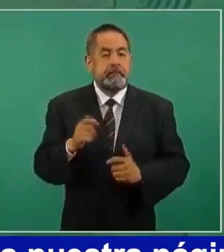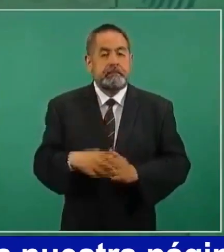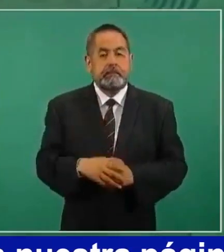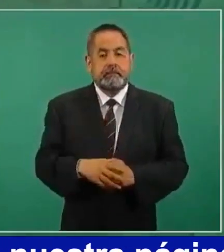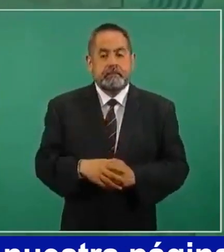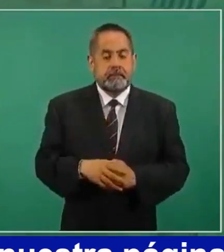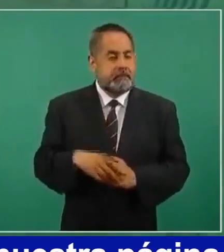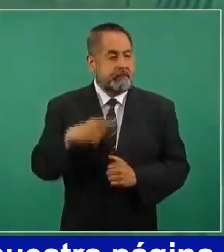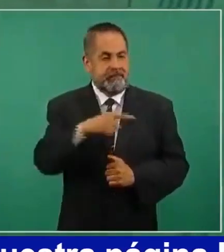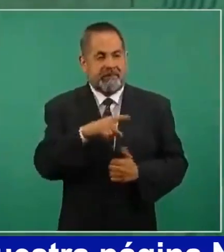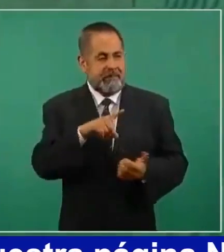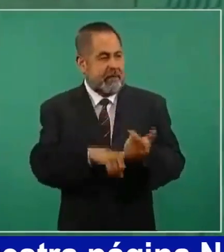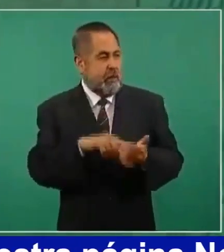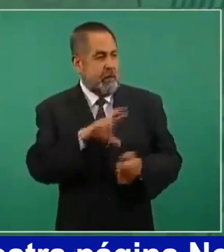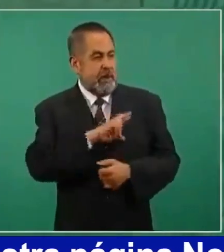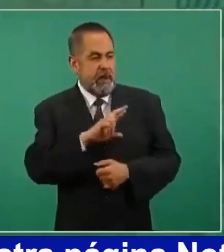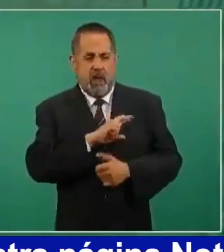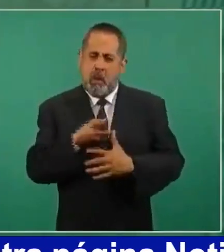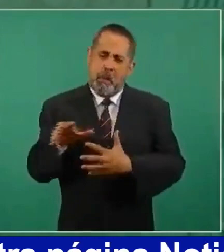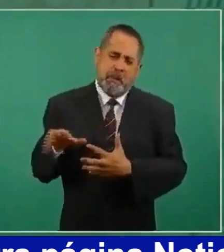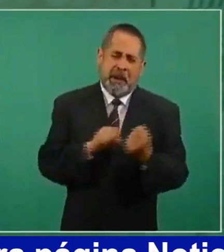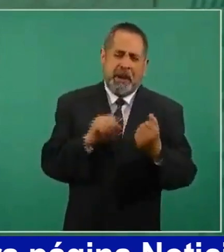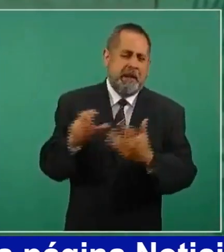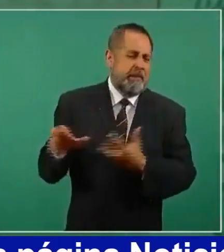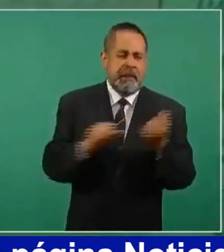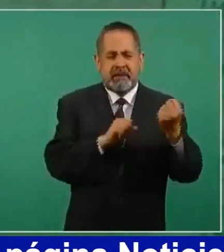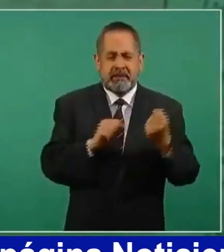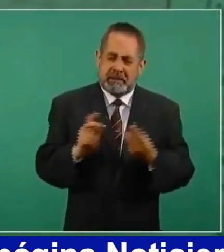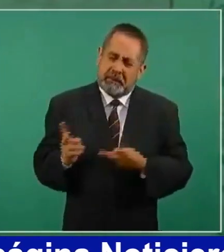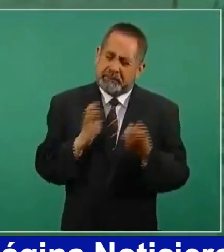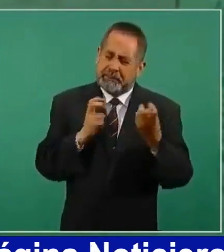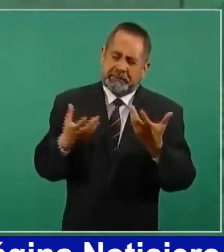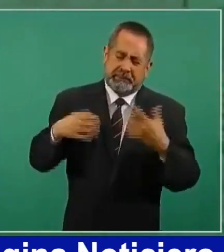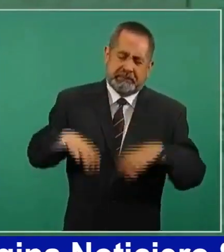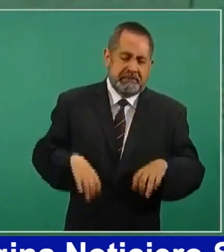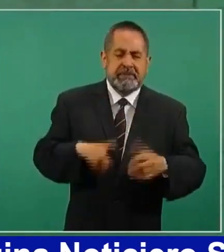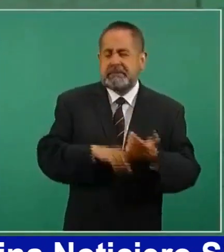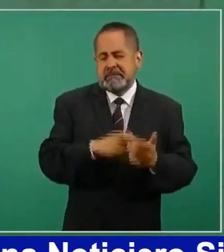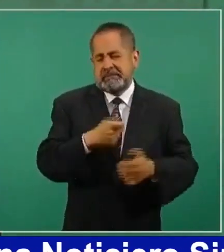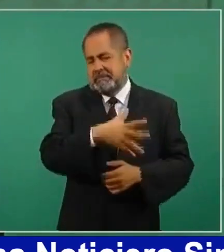La privatización como sinónimo de corrupción,